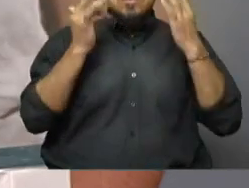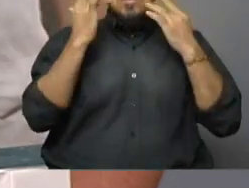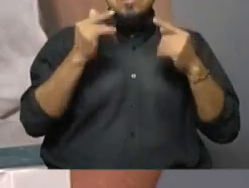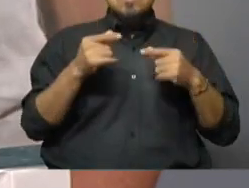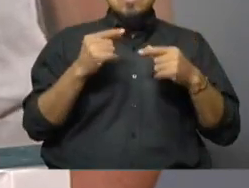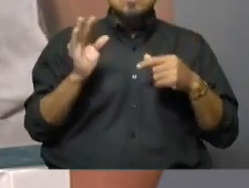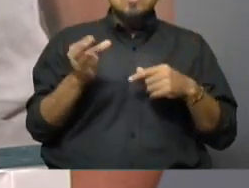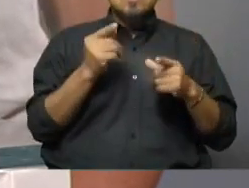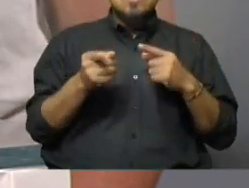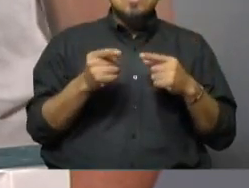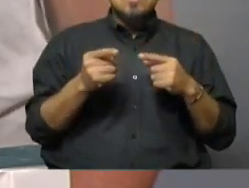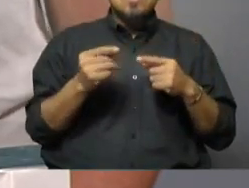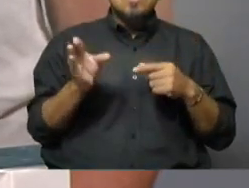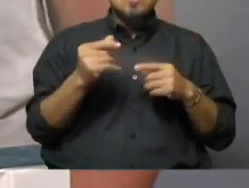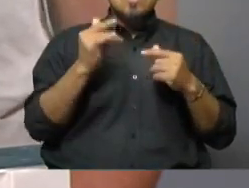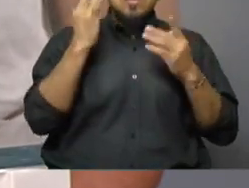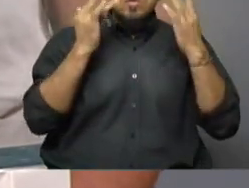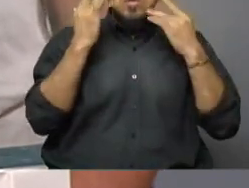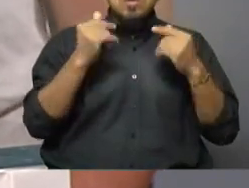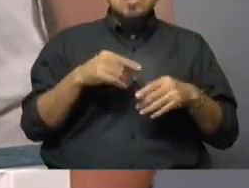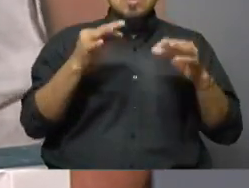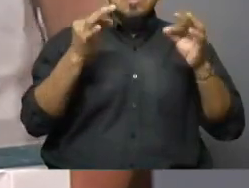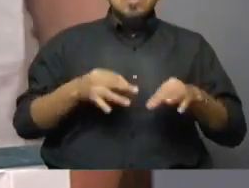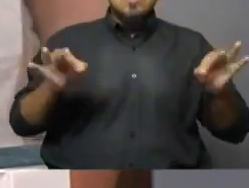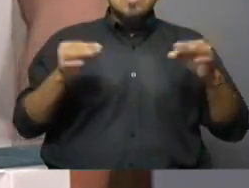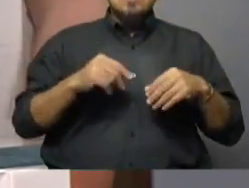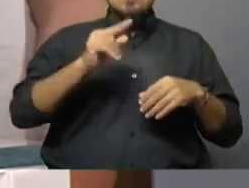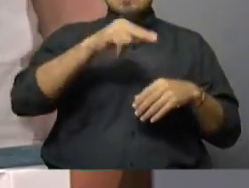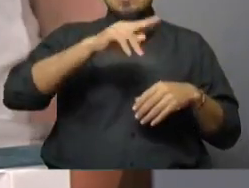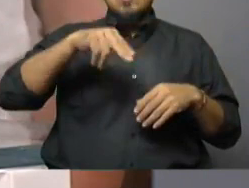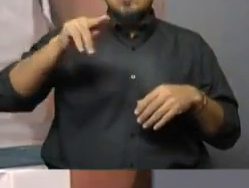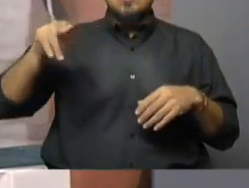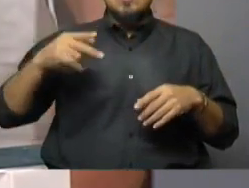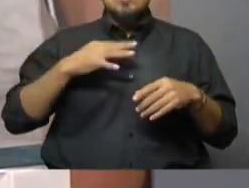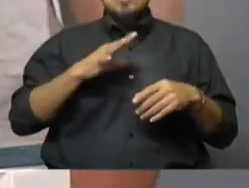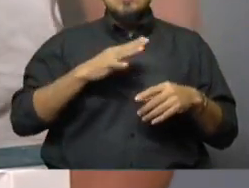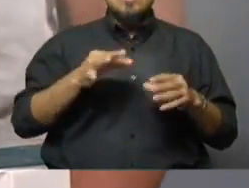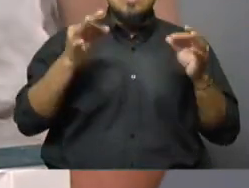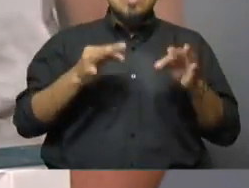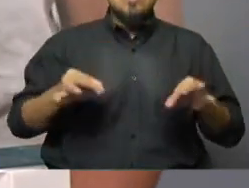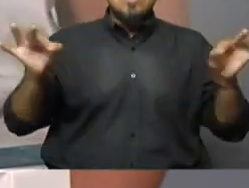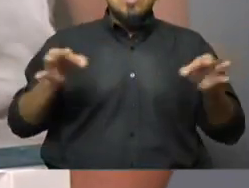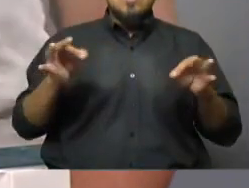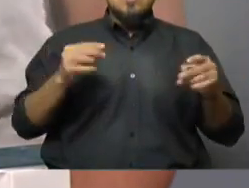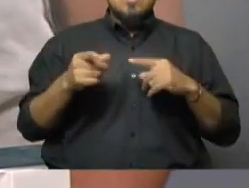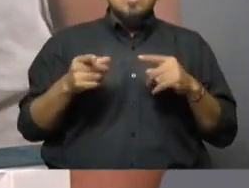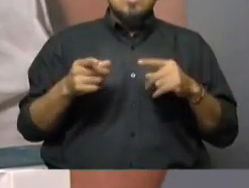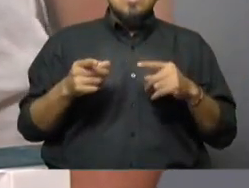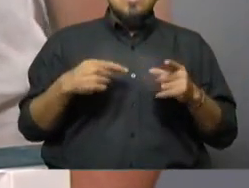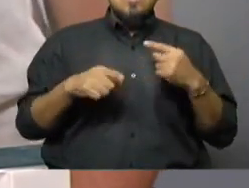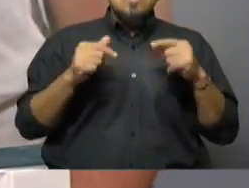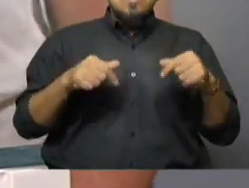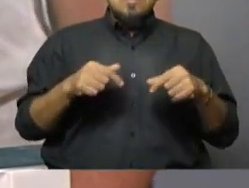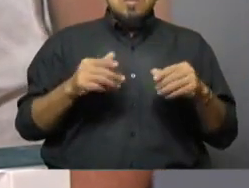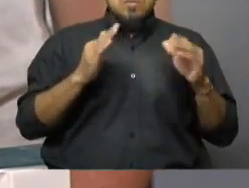en todas las áreas artísticas, la música, la pintura. Yo soy música, estoy más enfocada en este